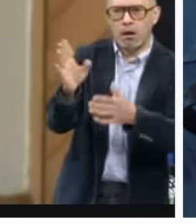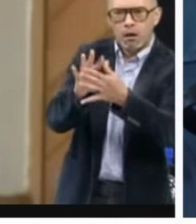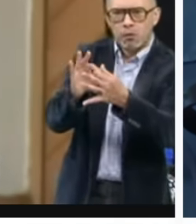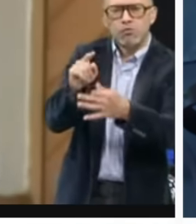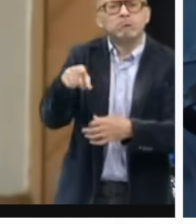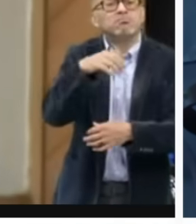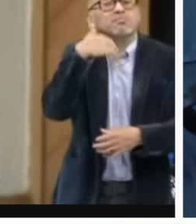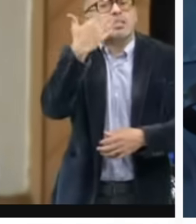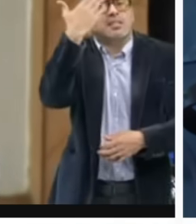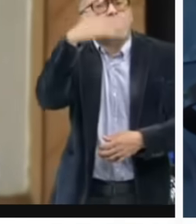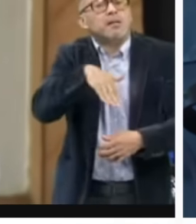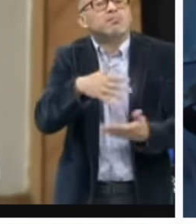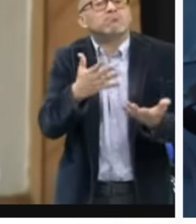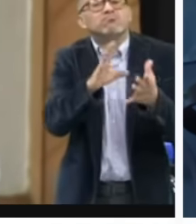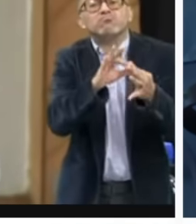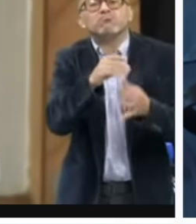lo que ustedes